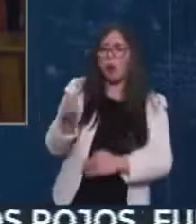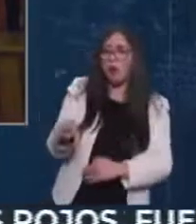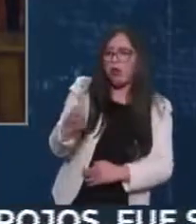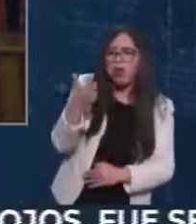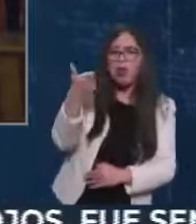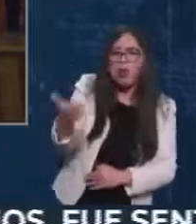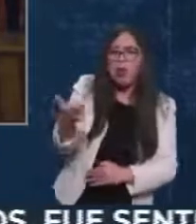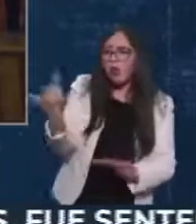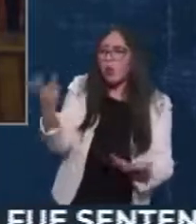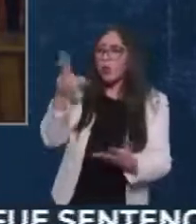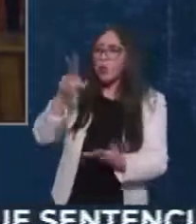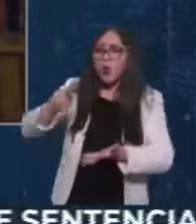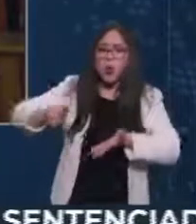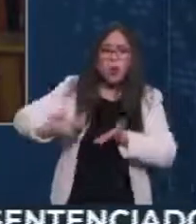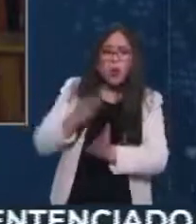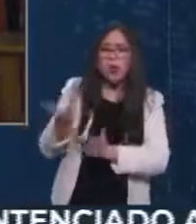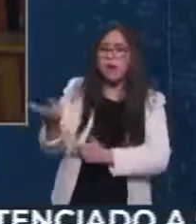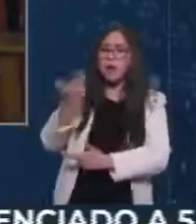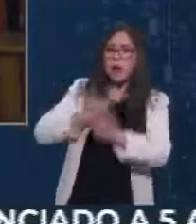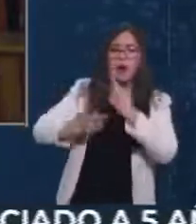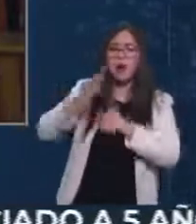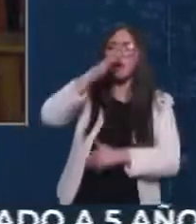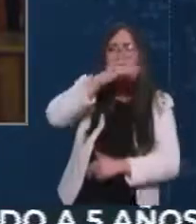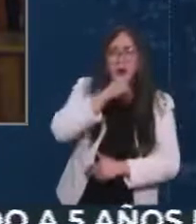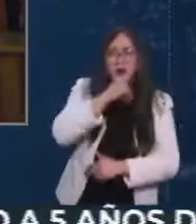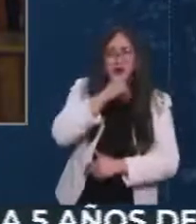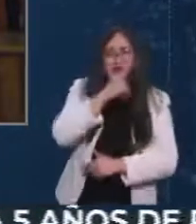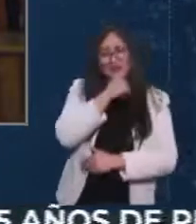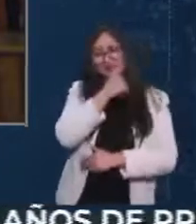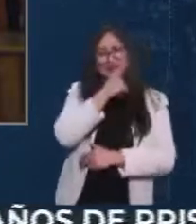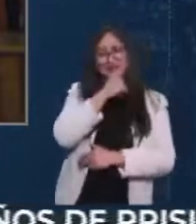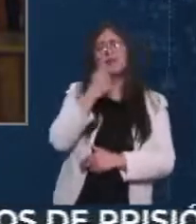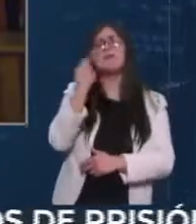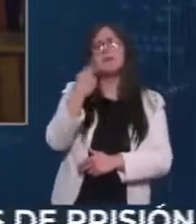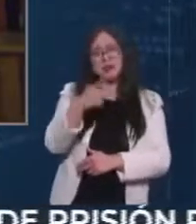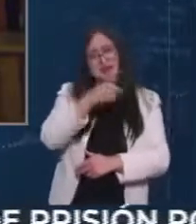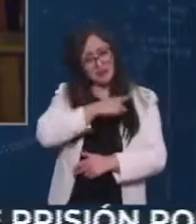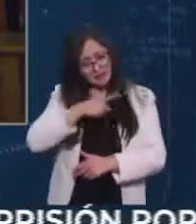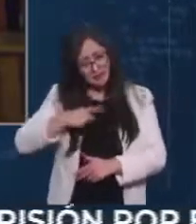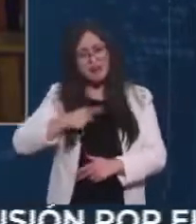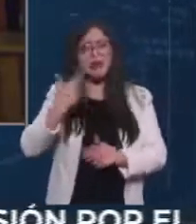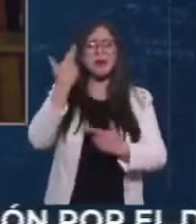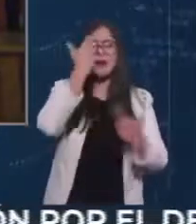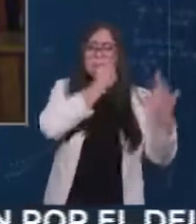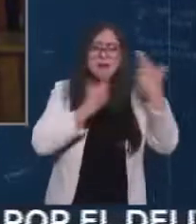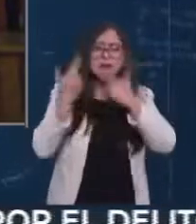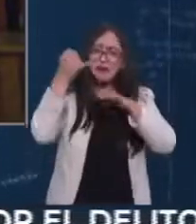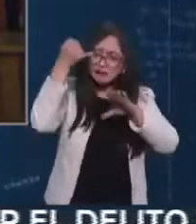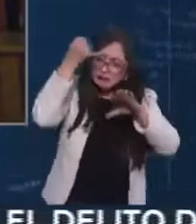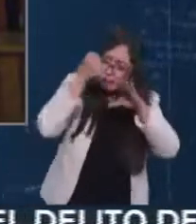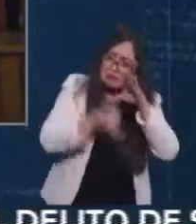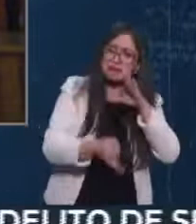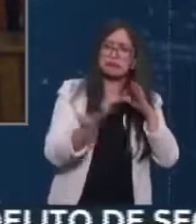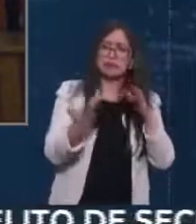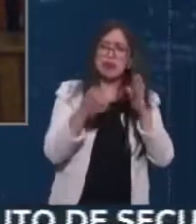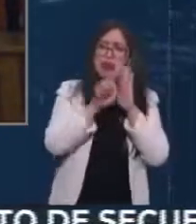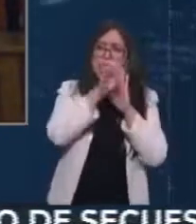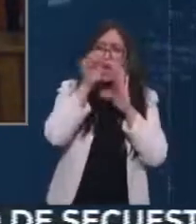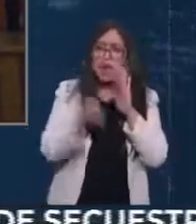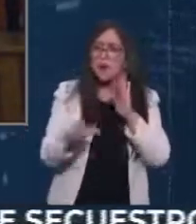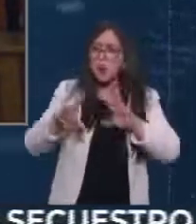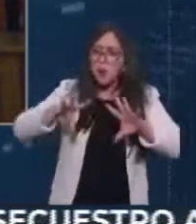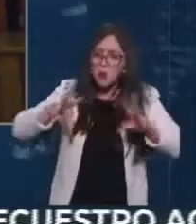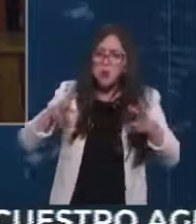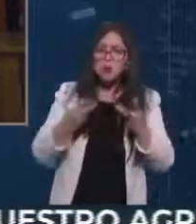hundido, irrecuperable, lo cual pues no es así, ¿no? Hay que ver a detalle la cifra para ver que una parte de ese